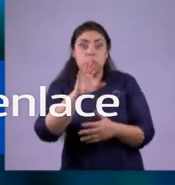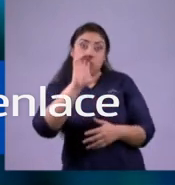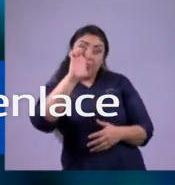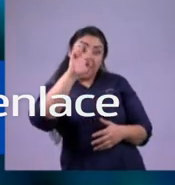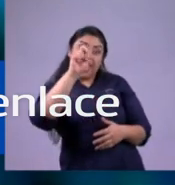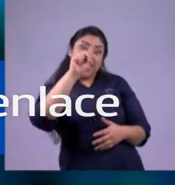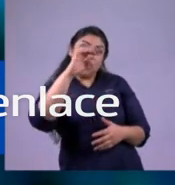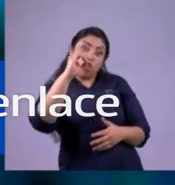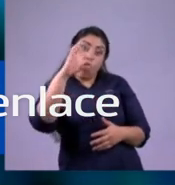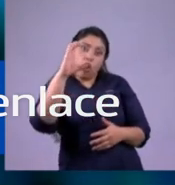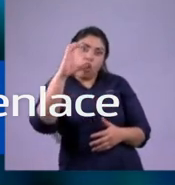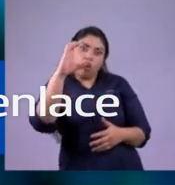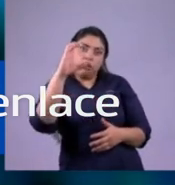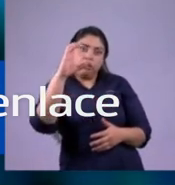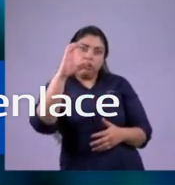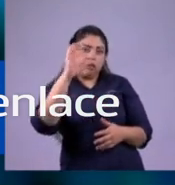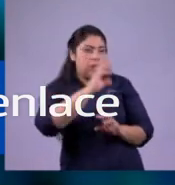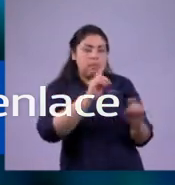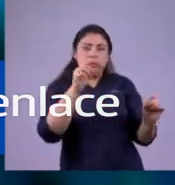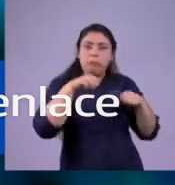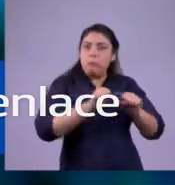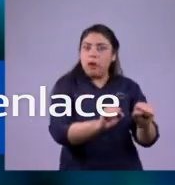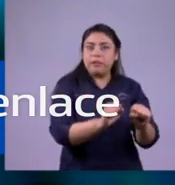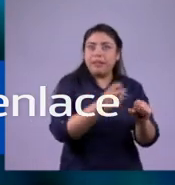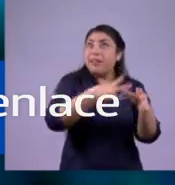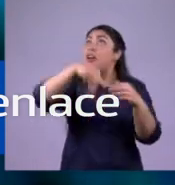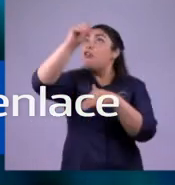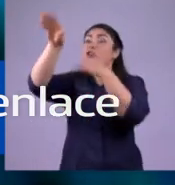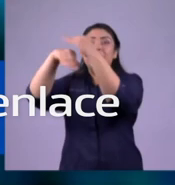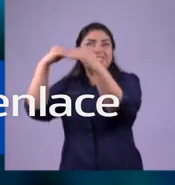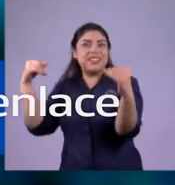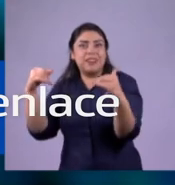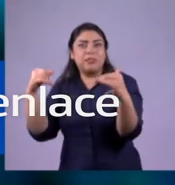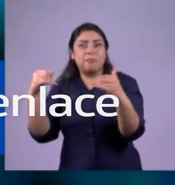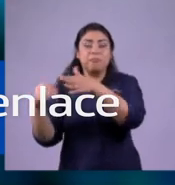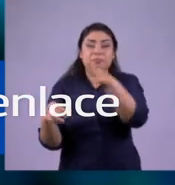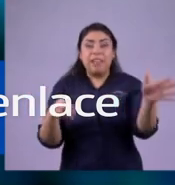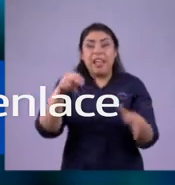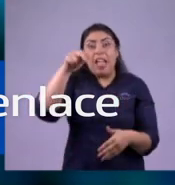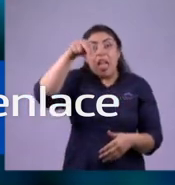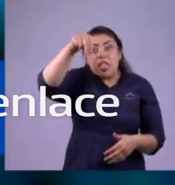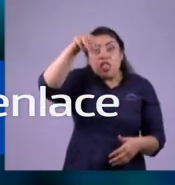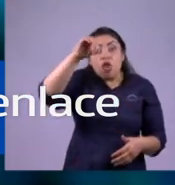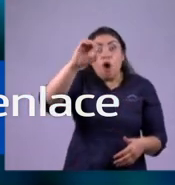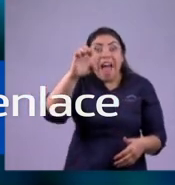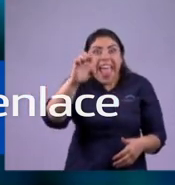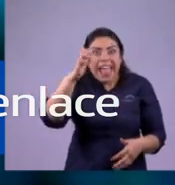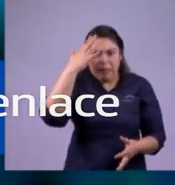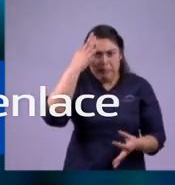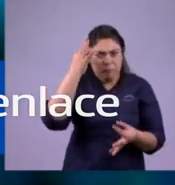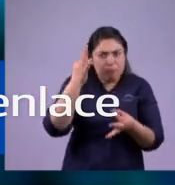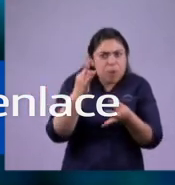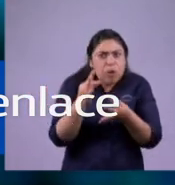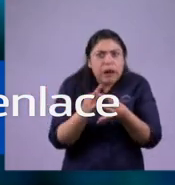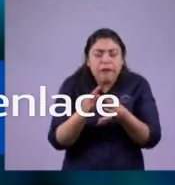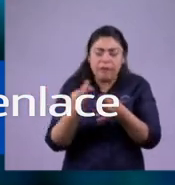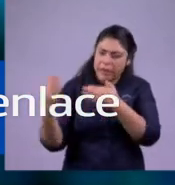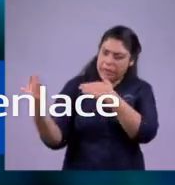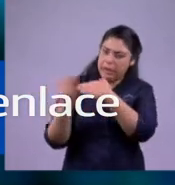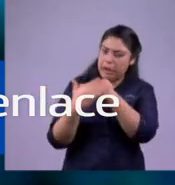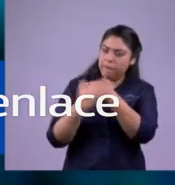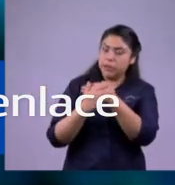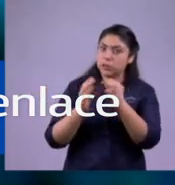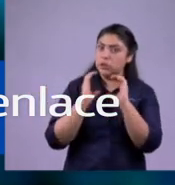tras puesto para no ver muerte 7 por la fe no e cuando fue advertido por dios acerca de cosas que aún no se